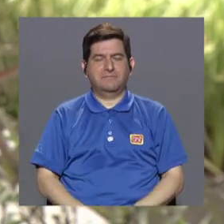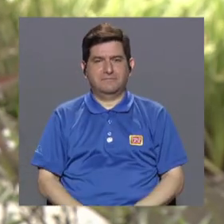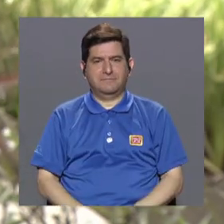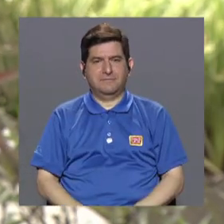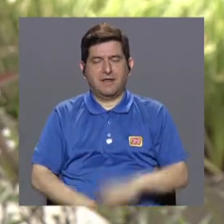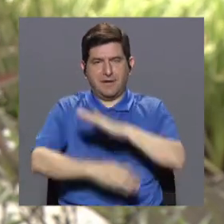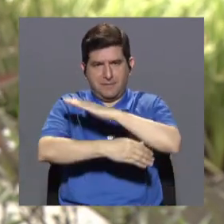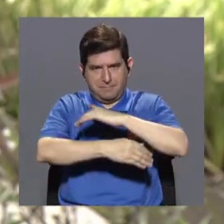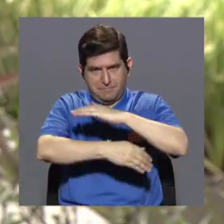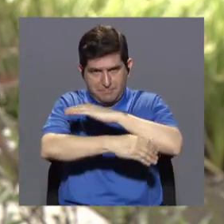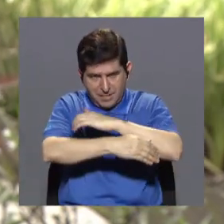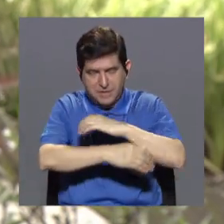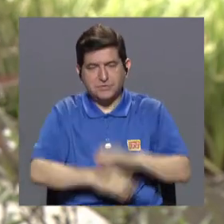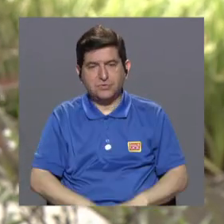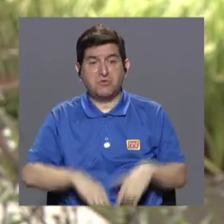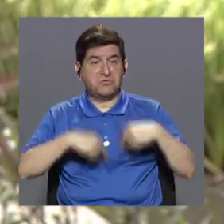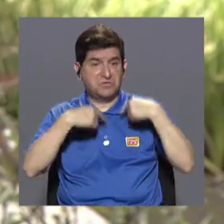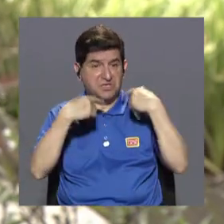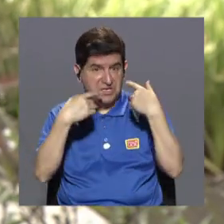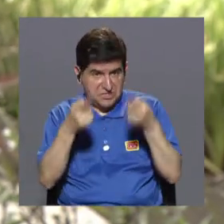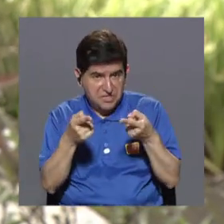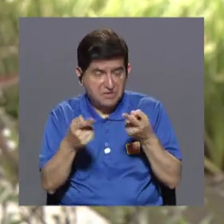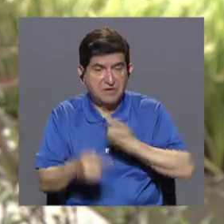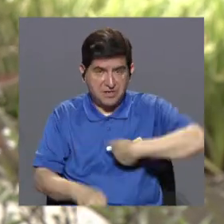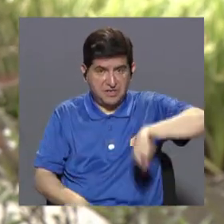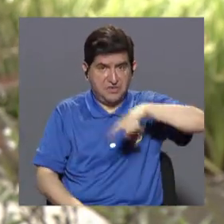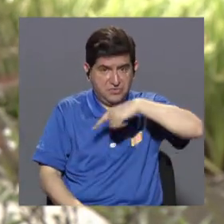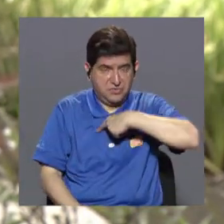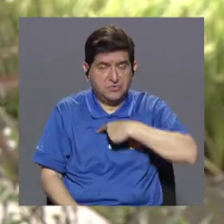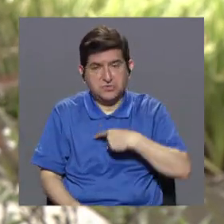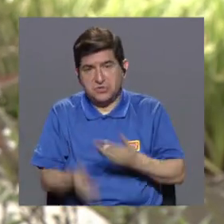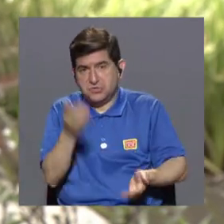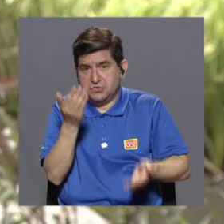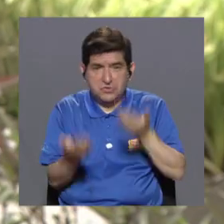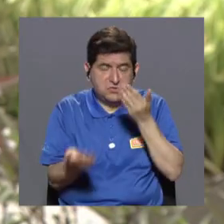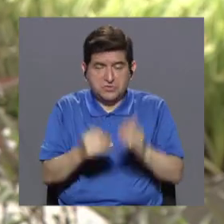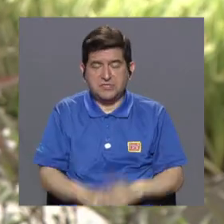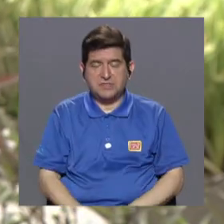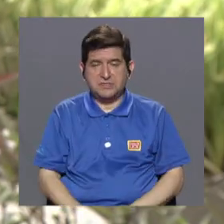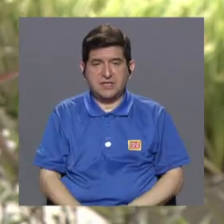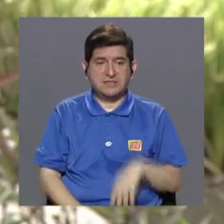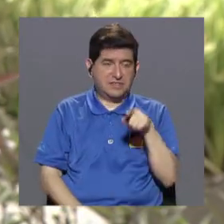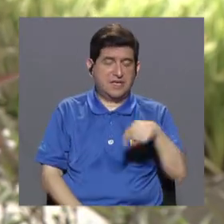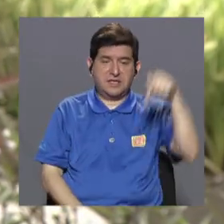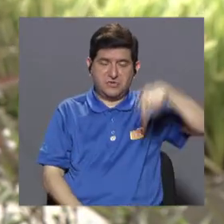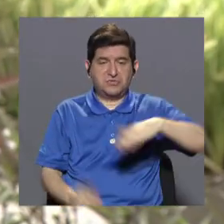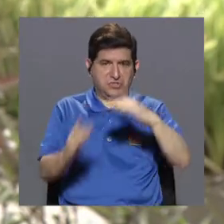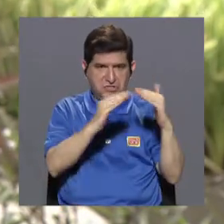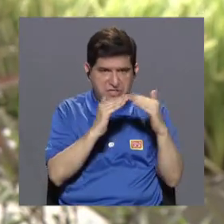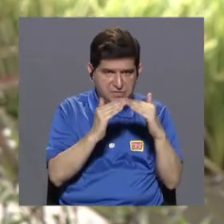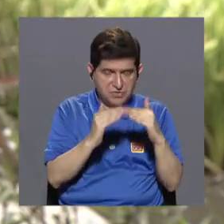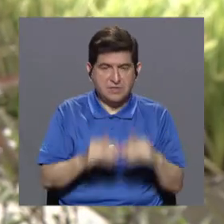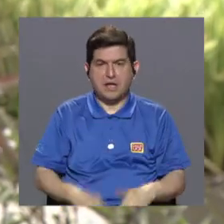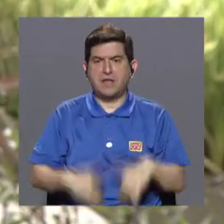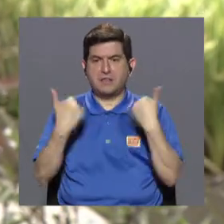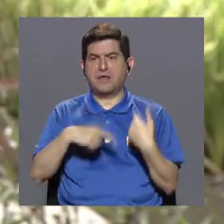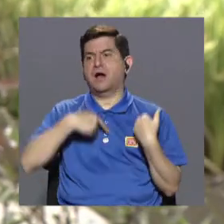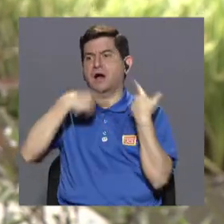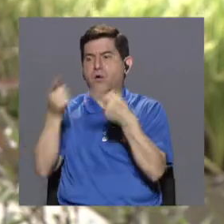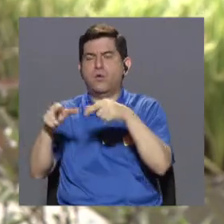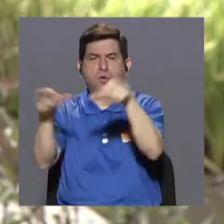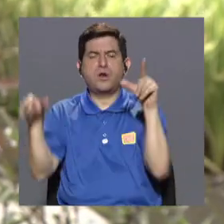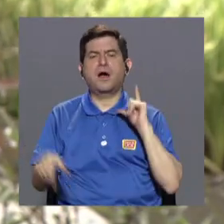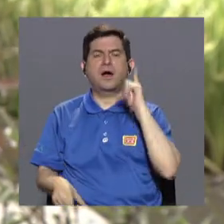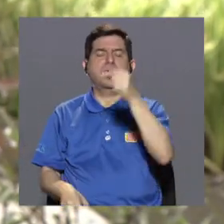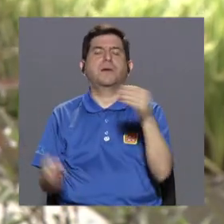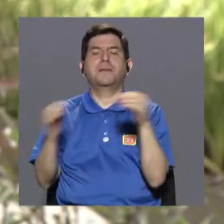a los mascotas de nosotros, ¿verdad?, que están aquí en la ciudad y de repente los llevamos a zona rural, es más fácil